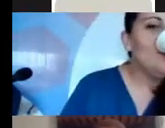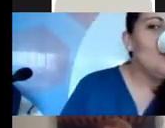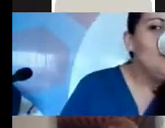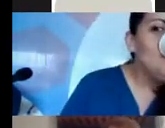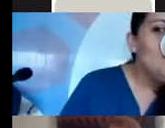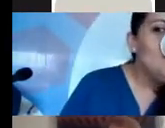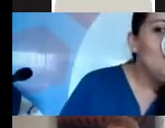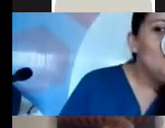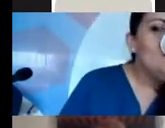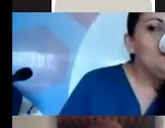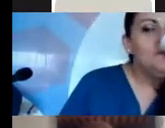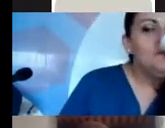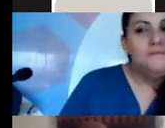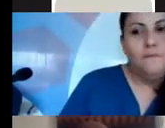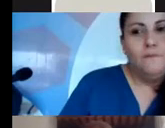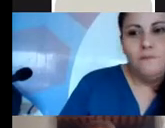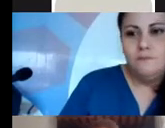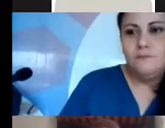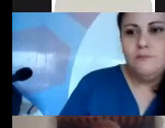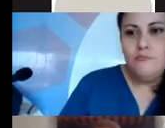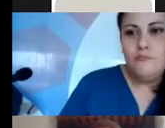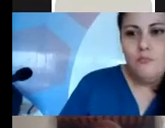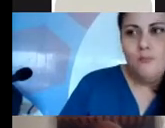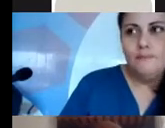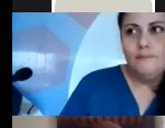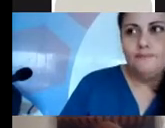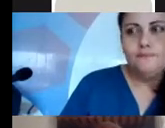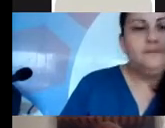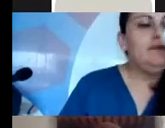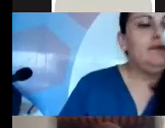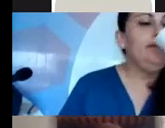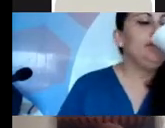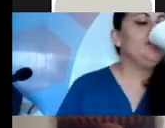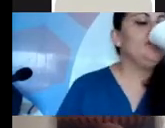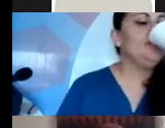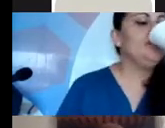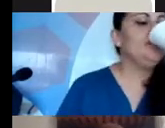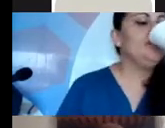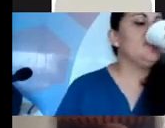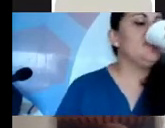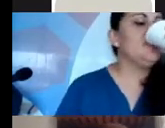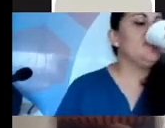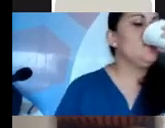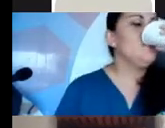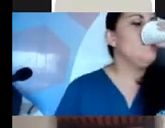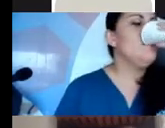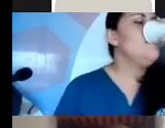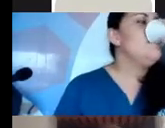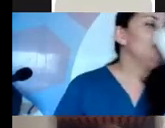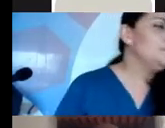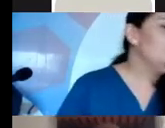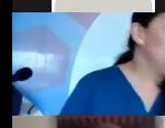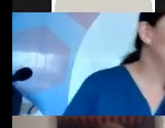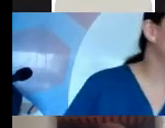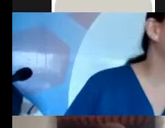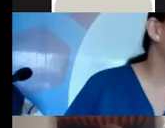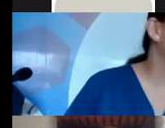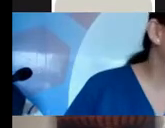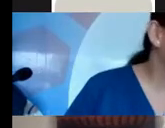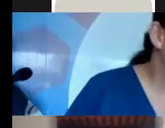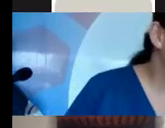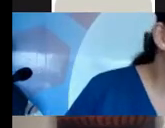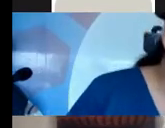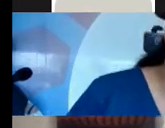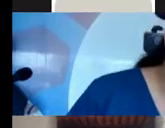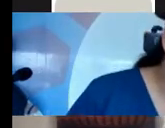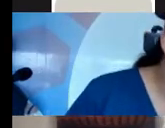dolor. ¿Cuánto sostén tengo que dar para conseguirla? Sea en la colapso lateral,